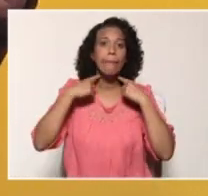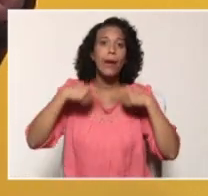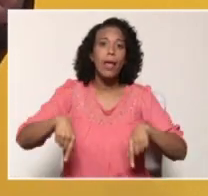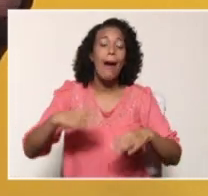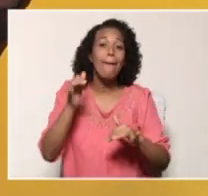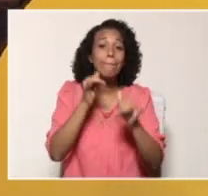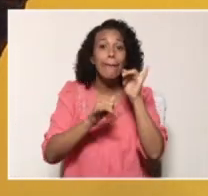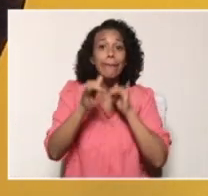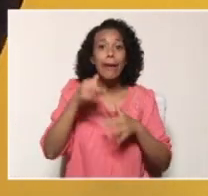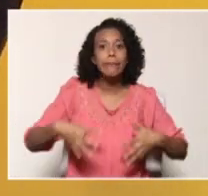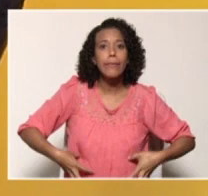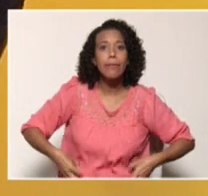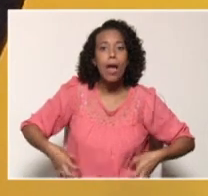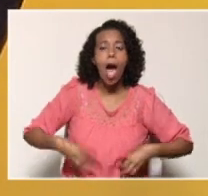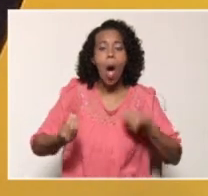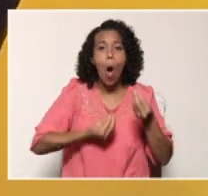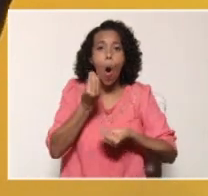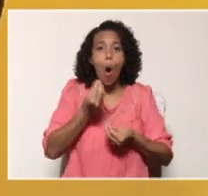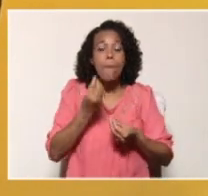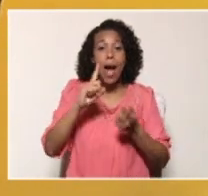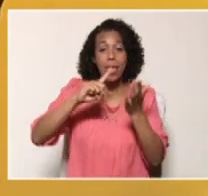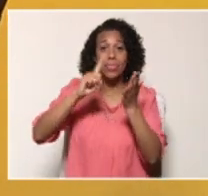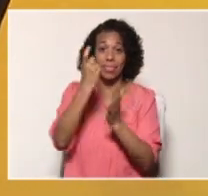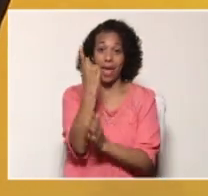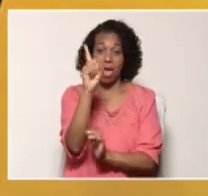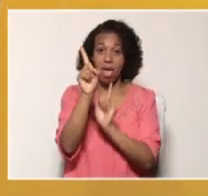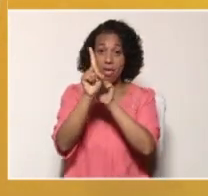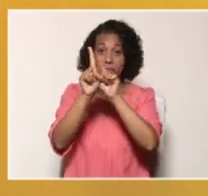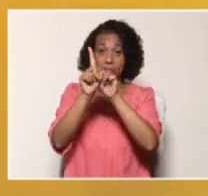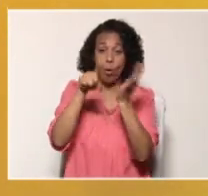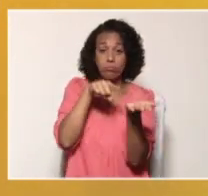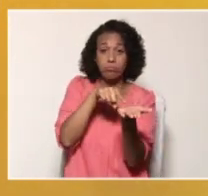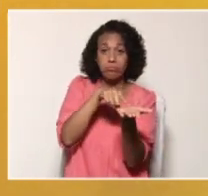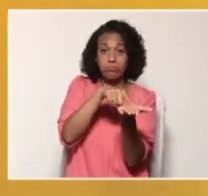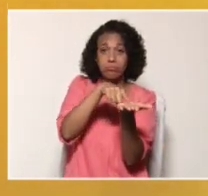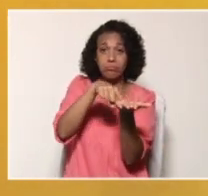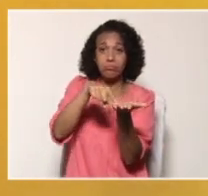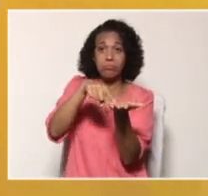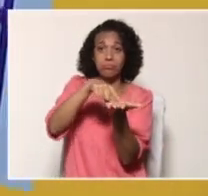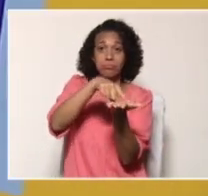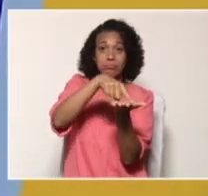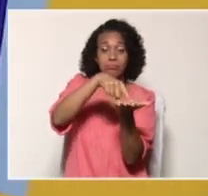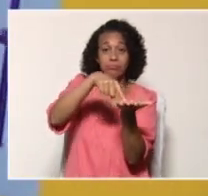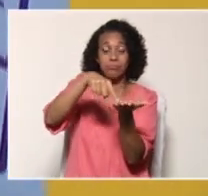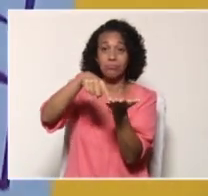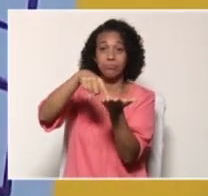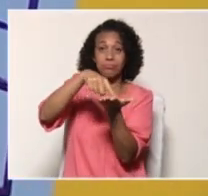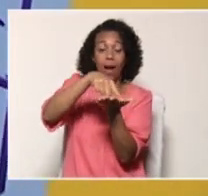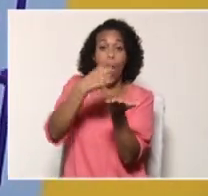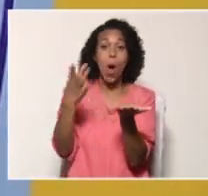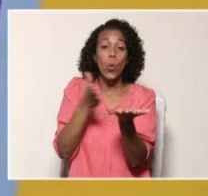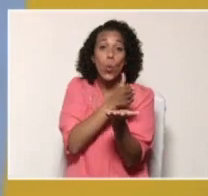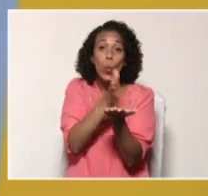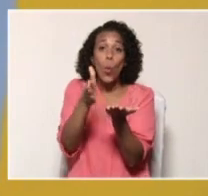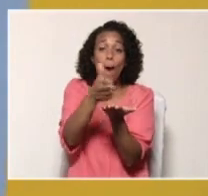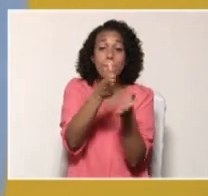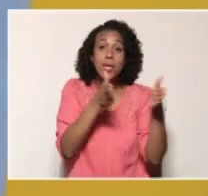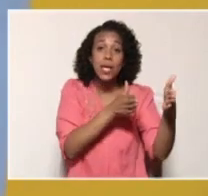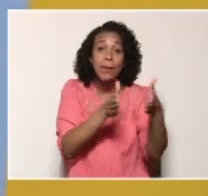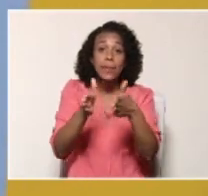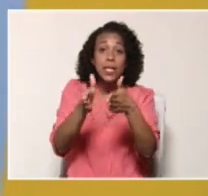¿Y cómo lo vamos a hacer? Vamos a usar el dedo índice para que nuestro niño y niña vaya buscando el camino. Este es